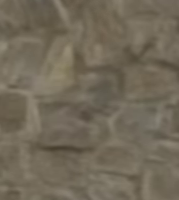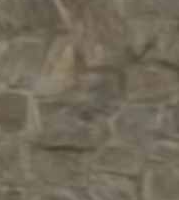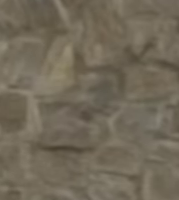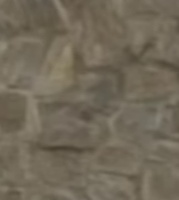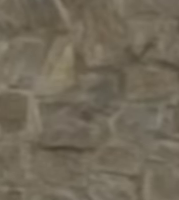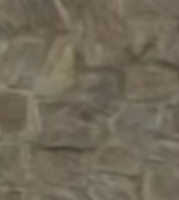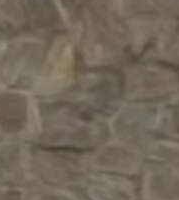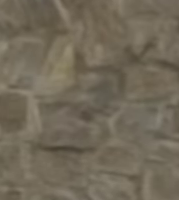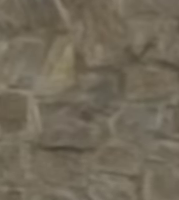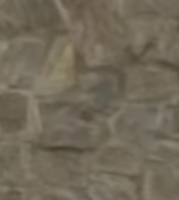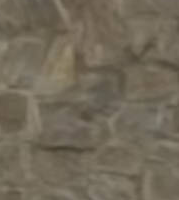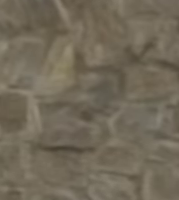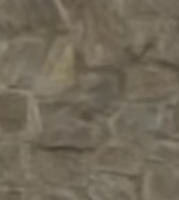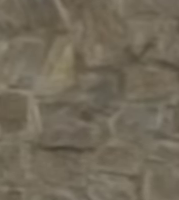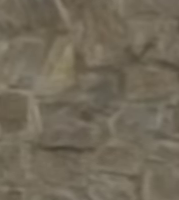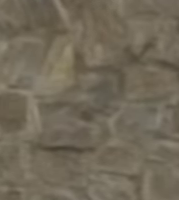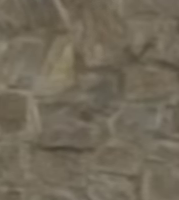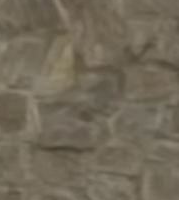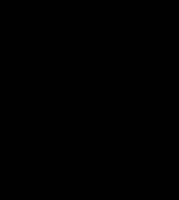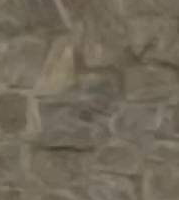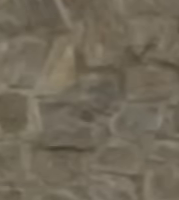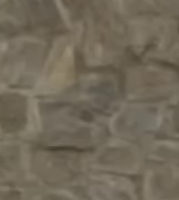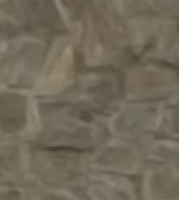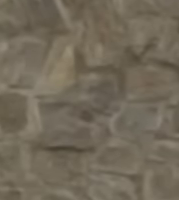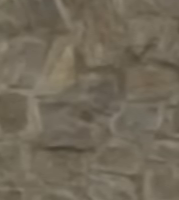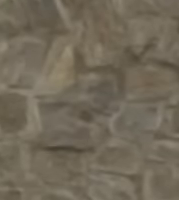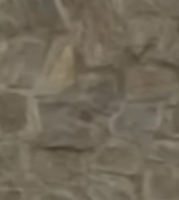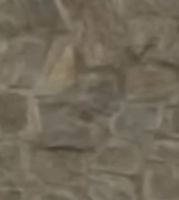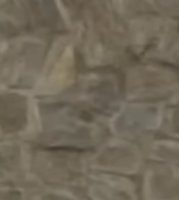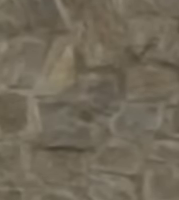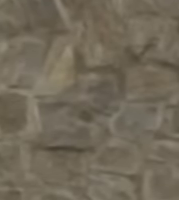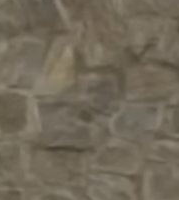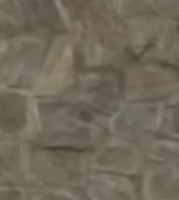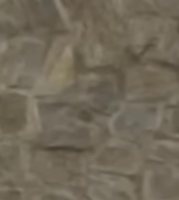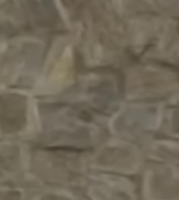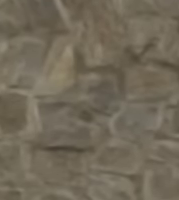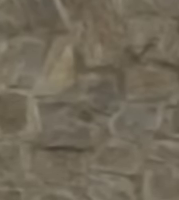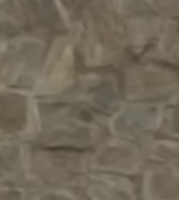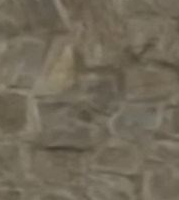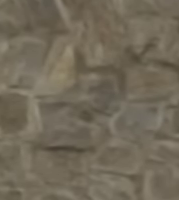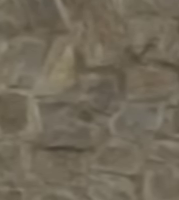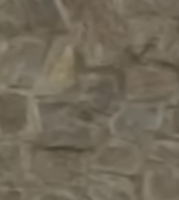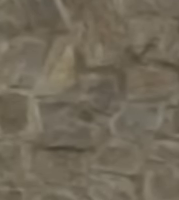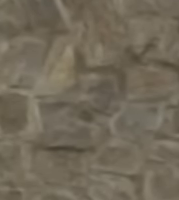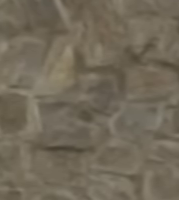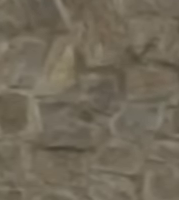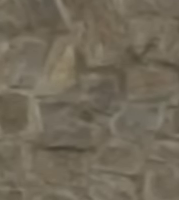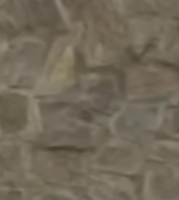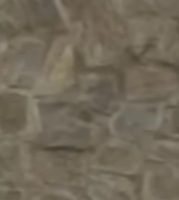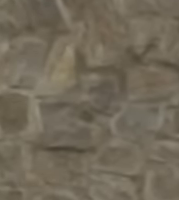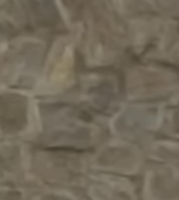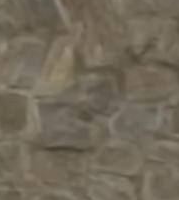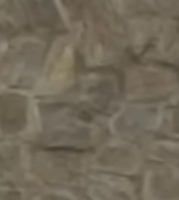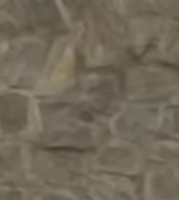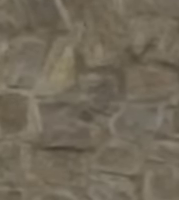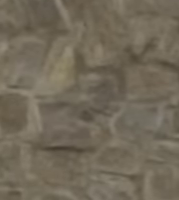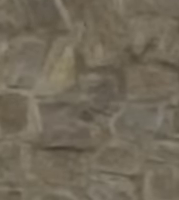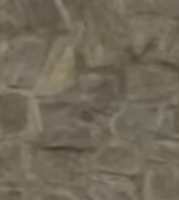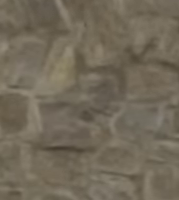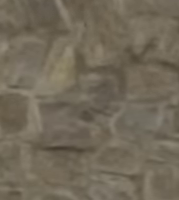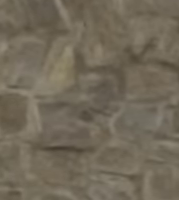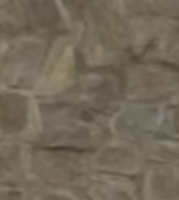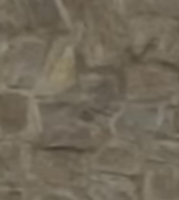Frente Guango de derecha del PRIAN, y el pasado domingo se vio